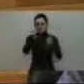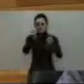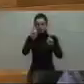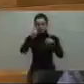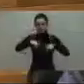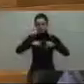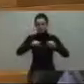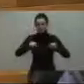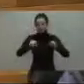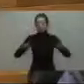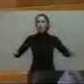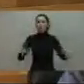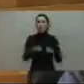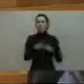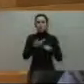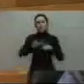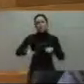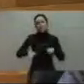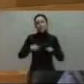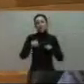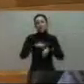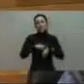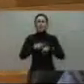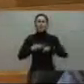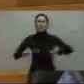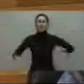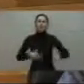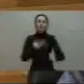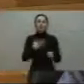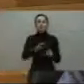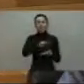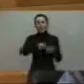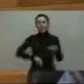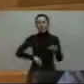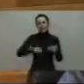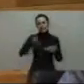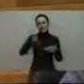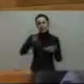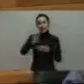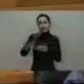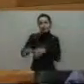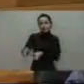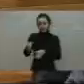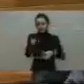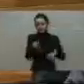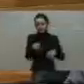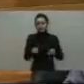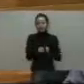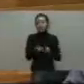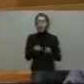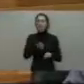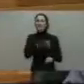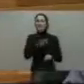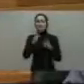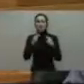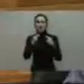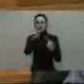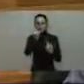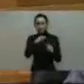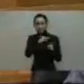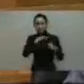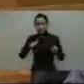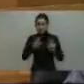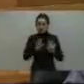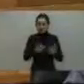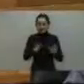tan breve, porque el resto del tiempo lo podría utilizar leyendo una carta, como dijo antes el señor diputado de Foro Asturias. Pero,